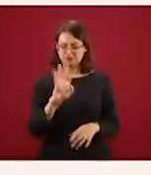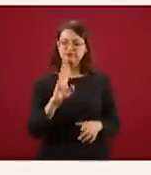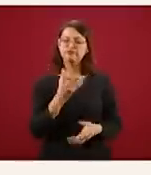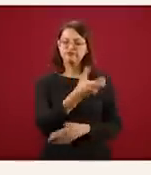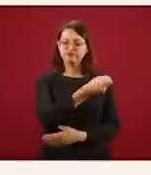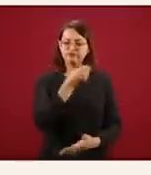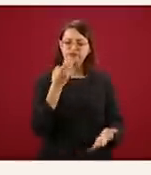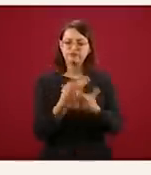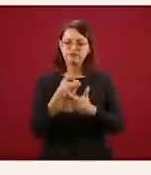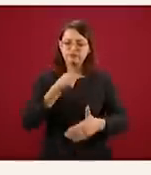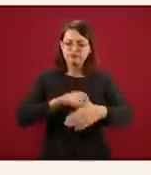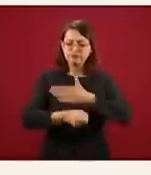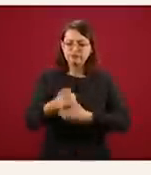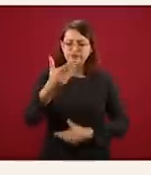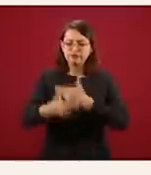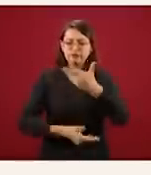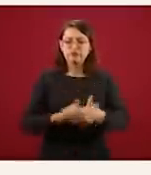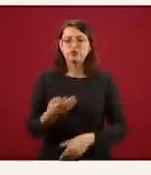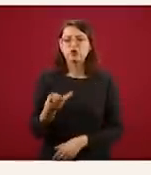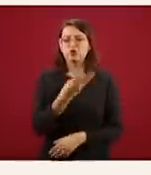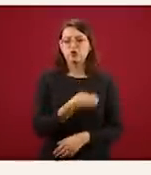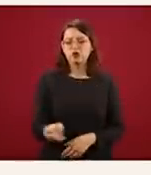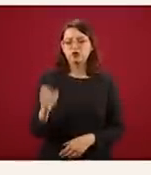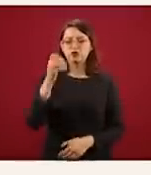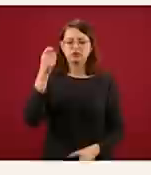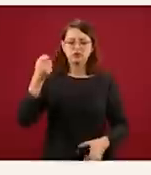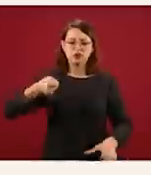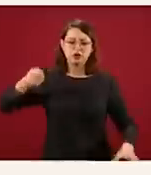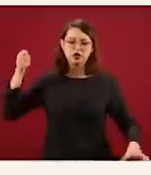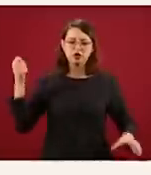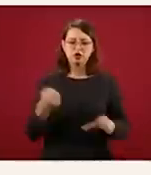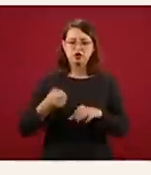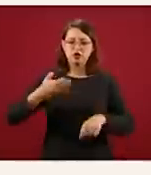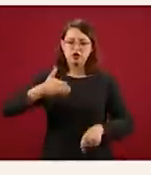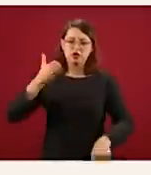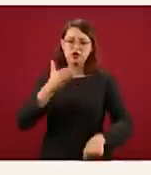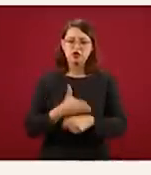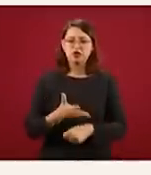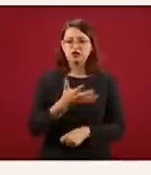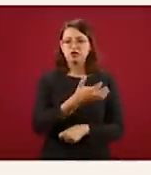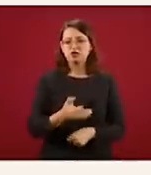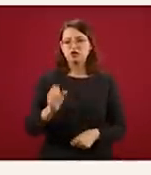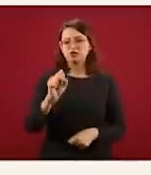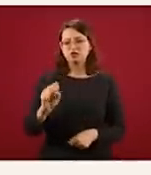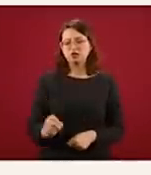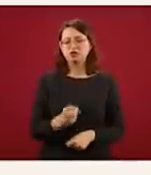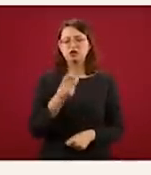422 sentencias condenatorias, 562 personas sentenciadas,